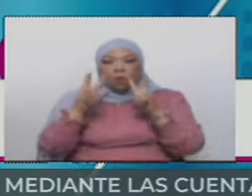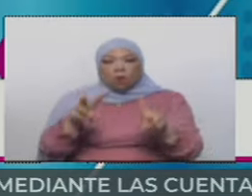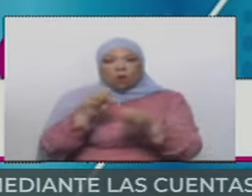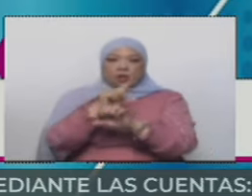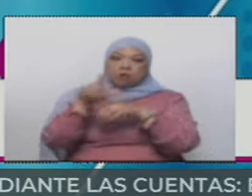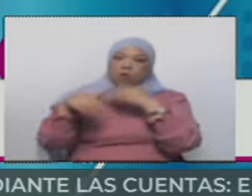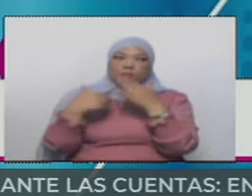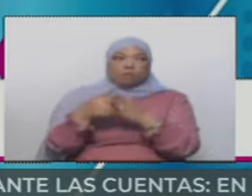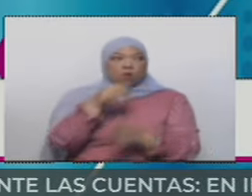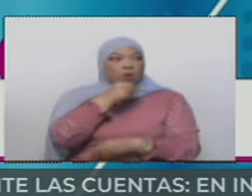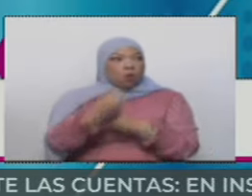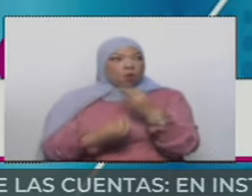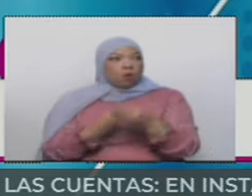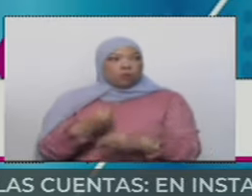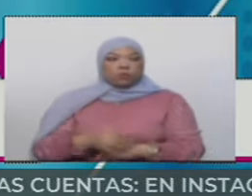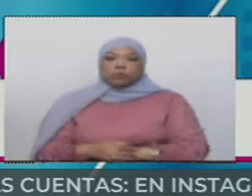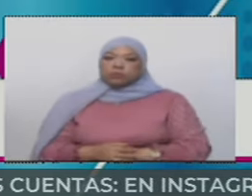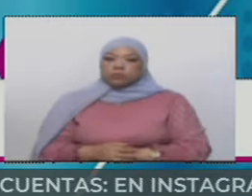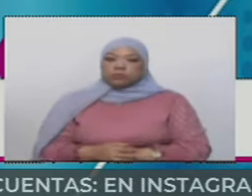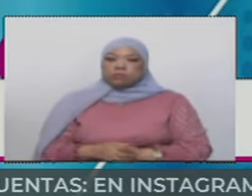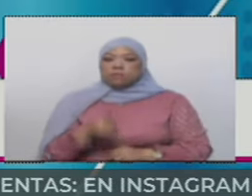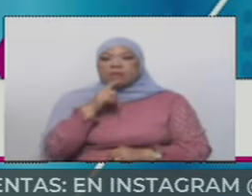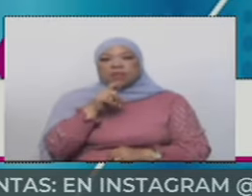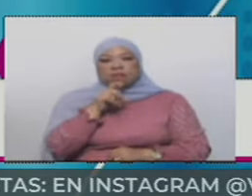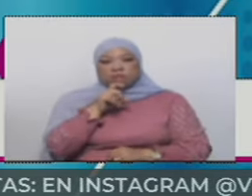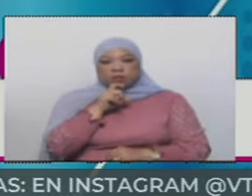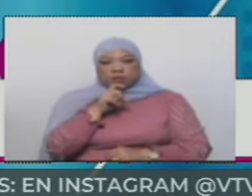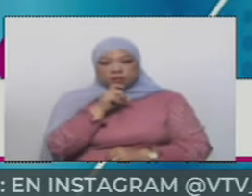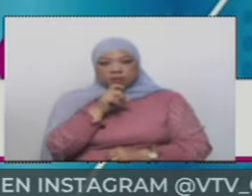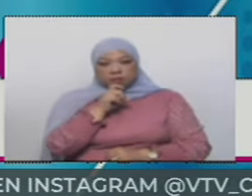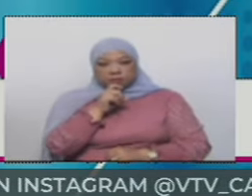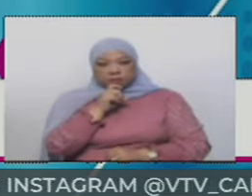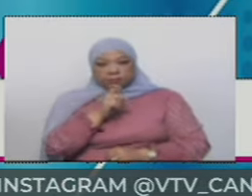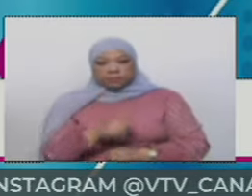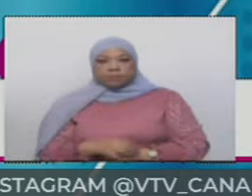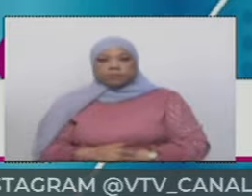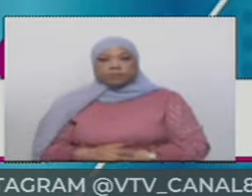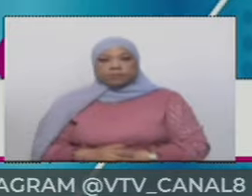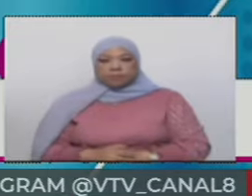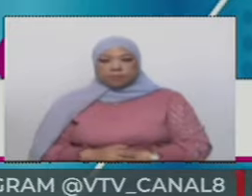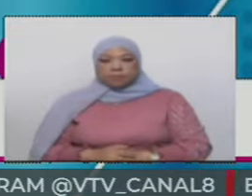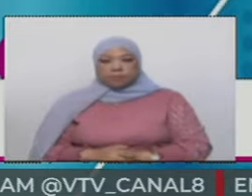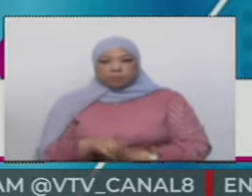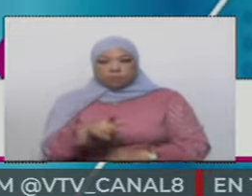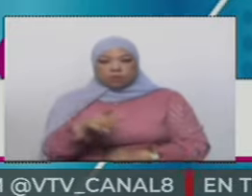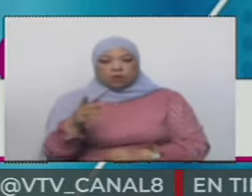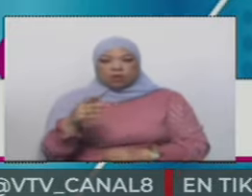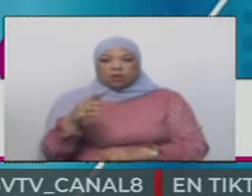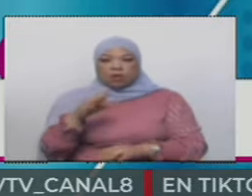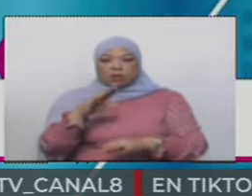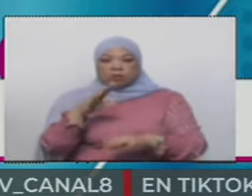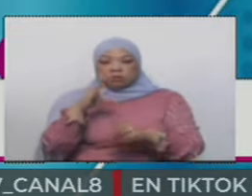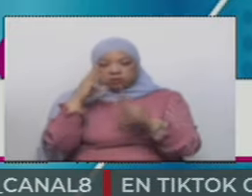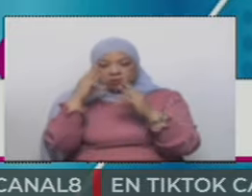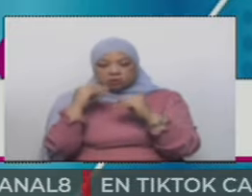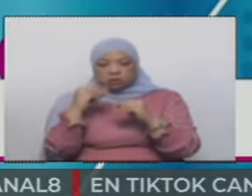abiertos, es más difícil si cierras los ojos, ¿verdad?